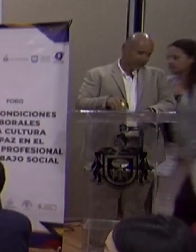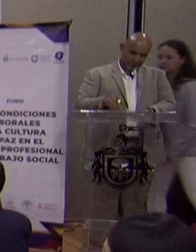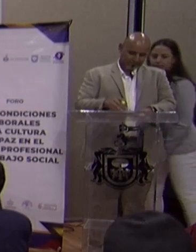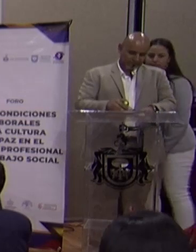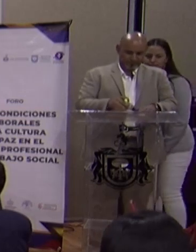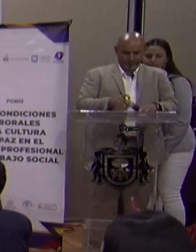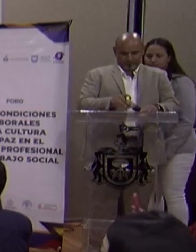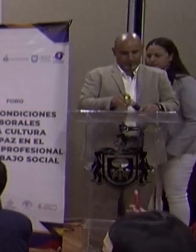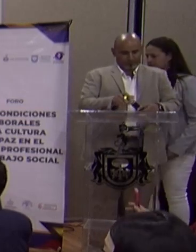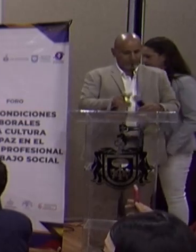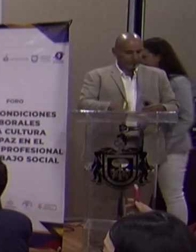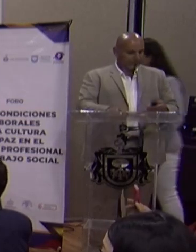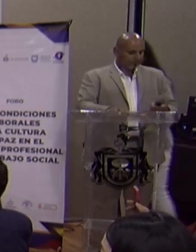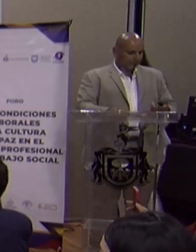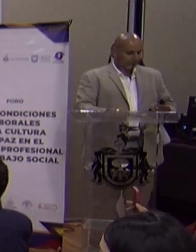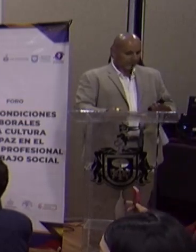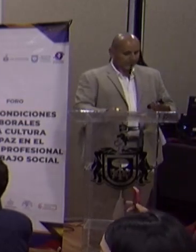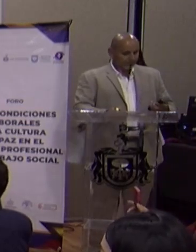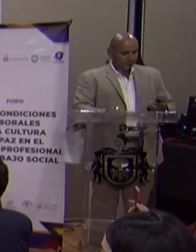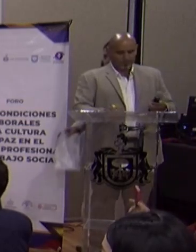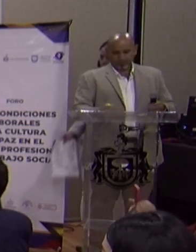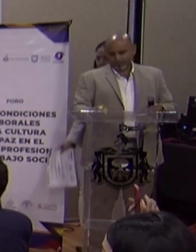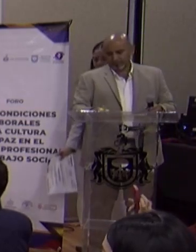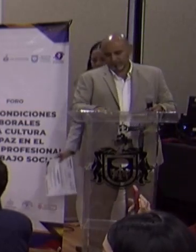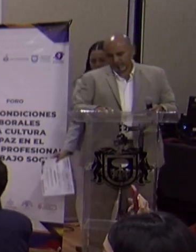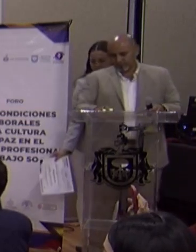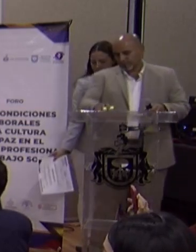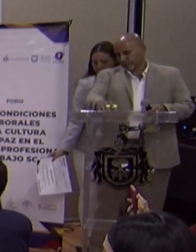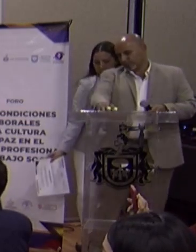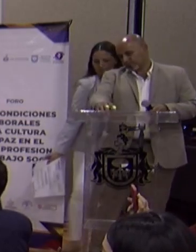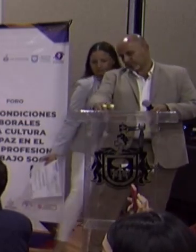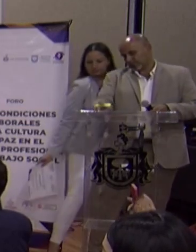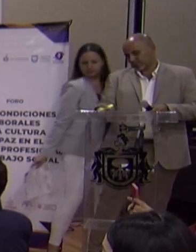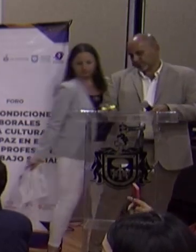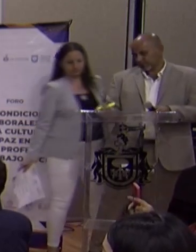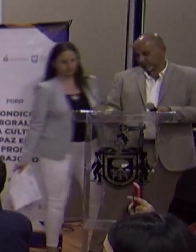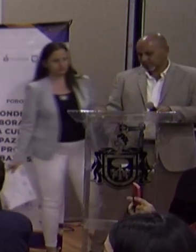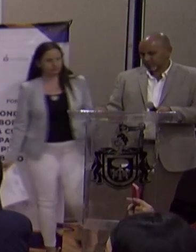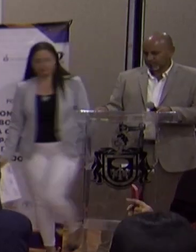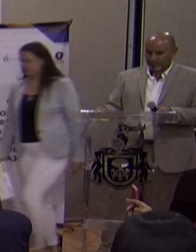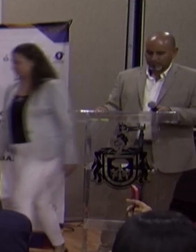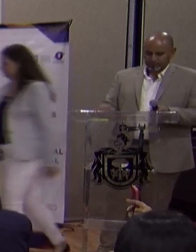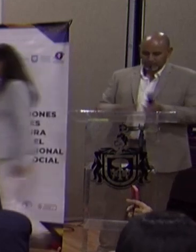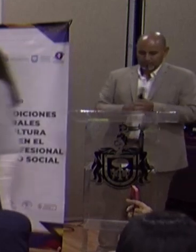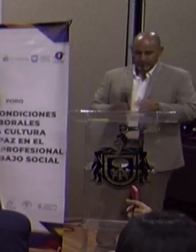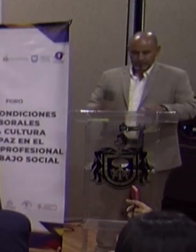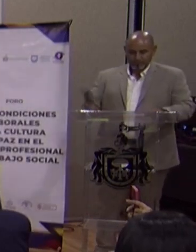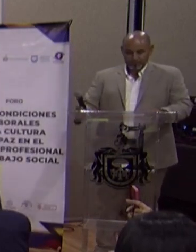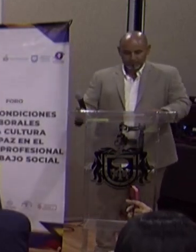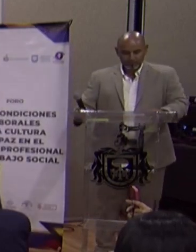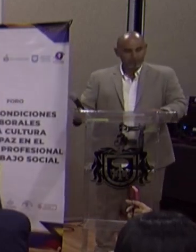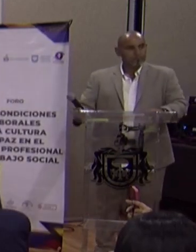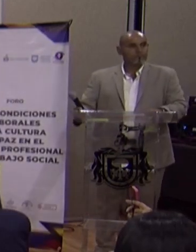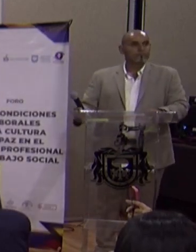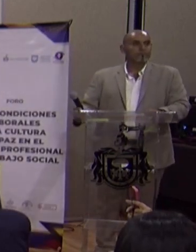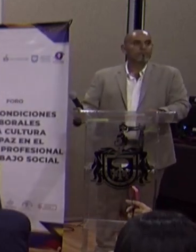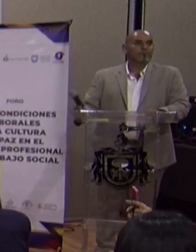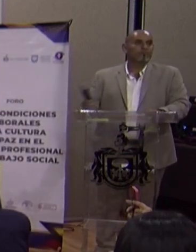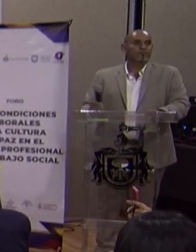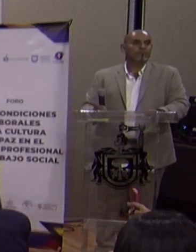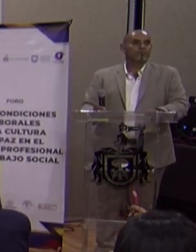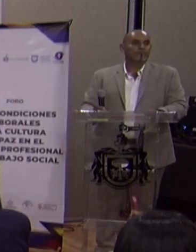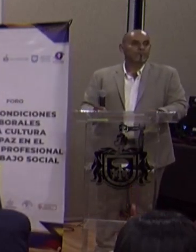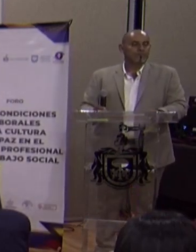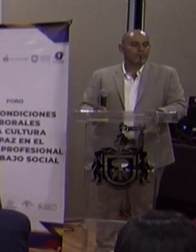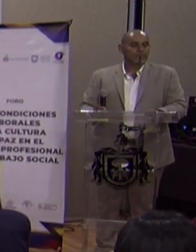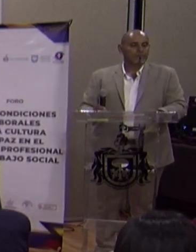en representación de Ana Gabriela Mena Rodríguez, directora general de OPD Servicios de Salud Jalisco,